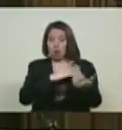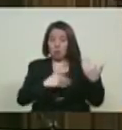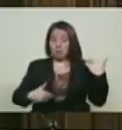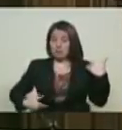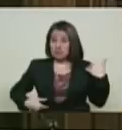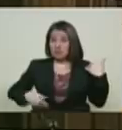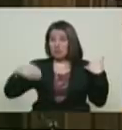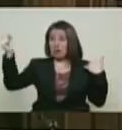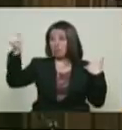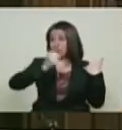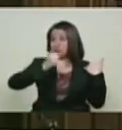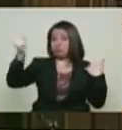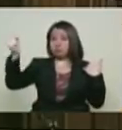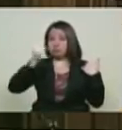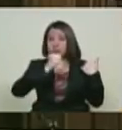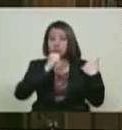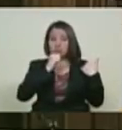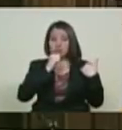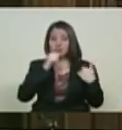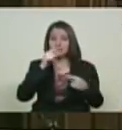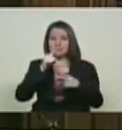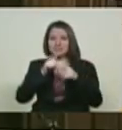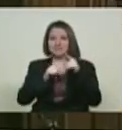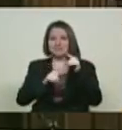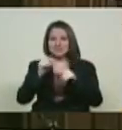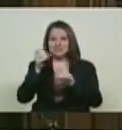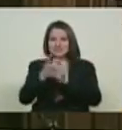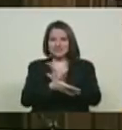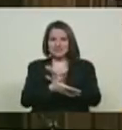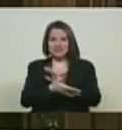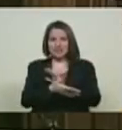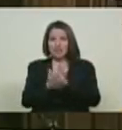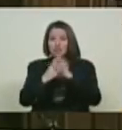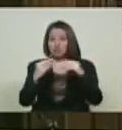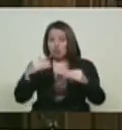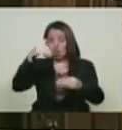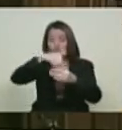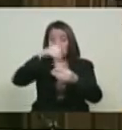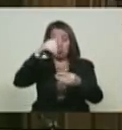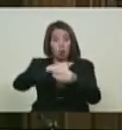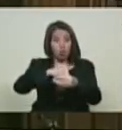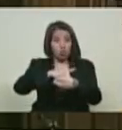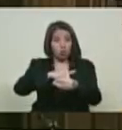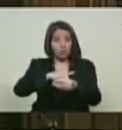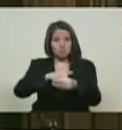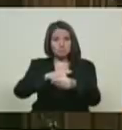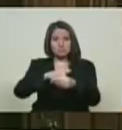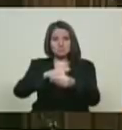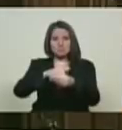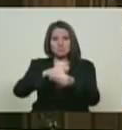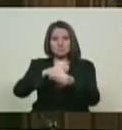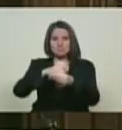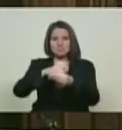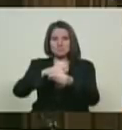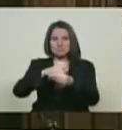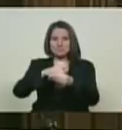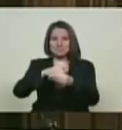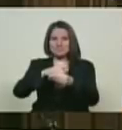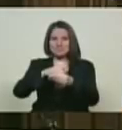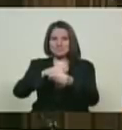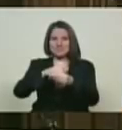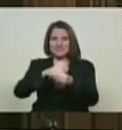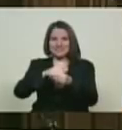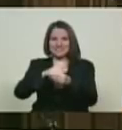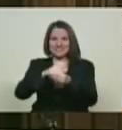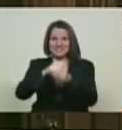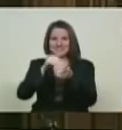y los pone el pueblo con votos, no con drones. No con bombas, no con balas,